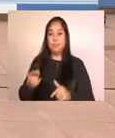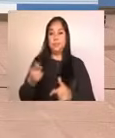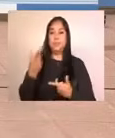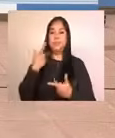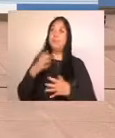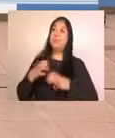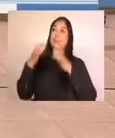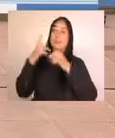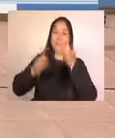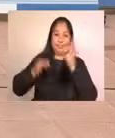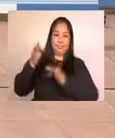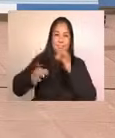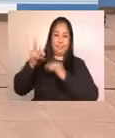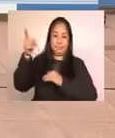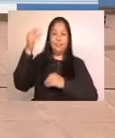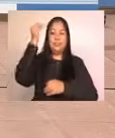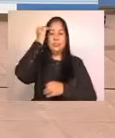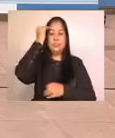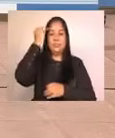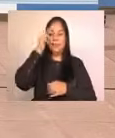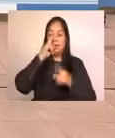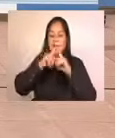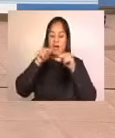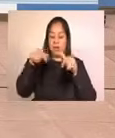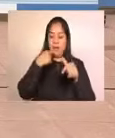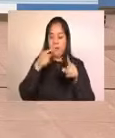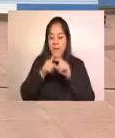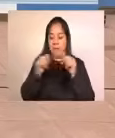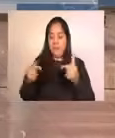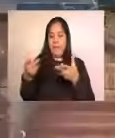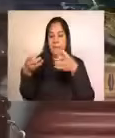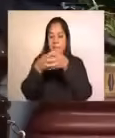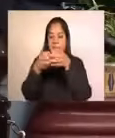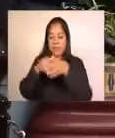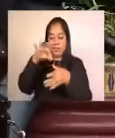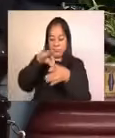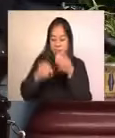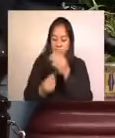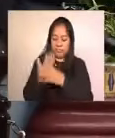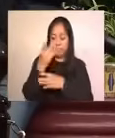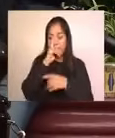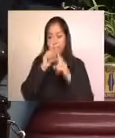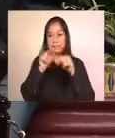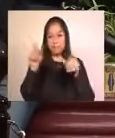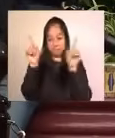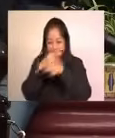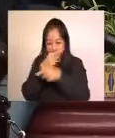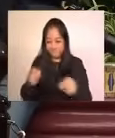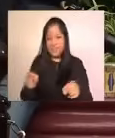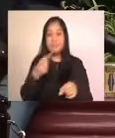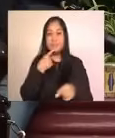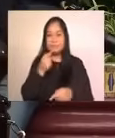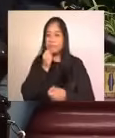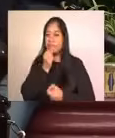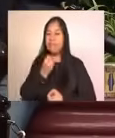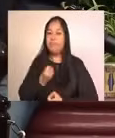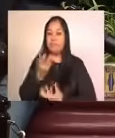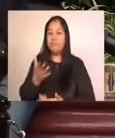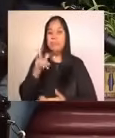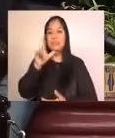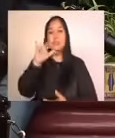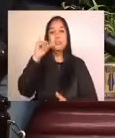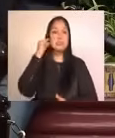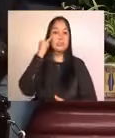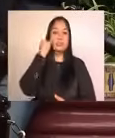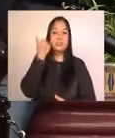tenemos conocimiento que mucho de lo que ocurrió con el partido Semilla y la cancelación tiene que ver con la declaración que Ligia Hernández